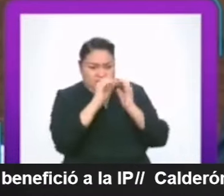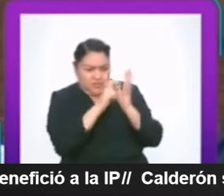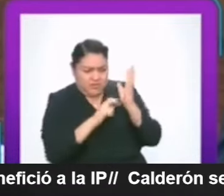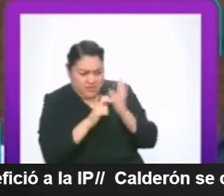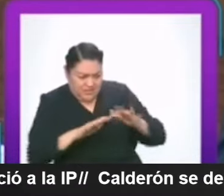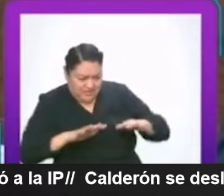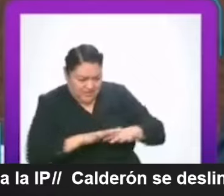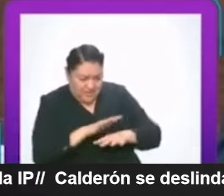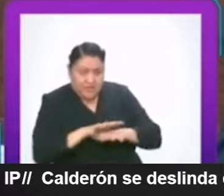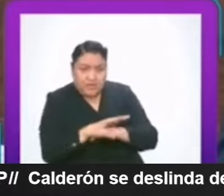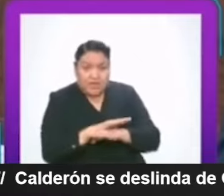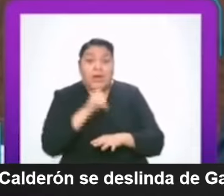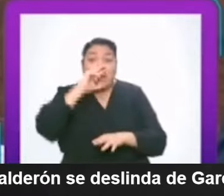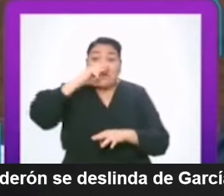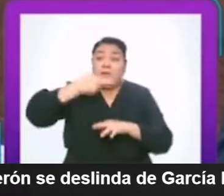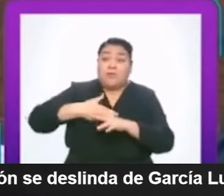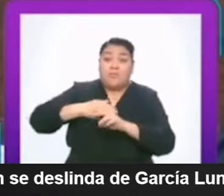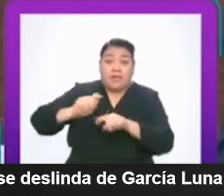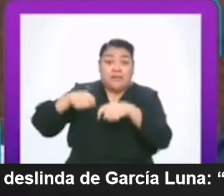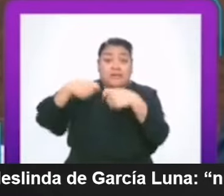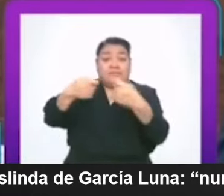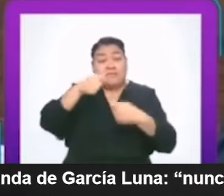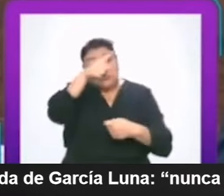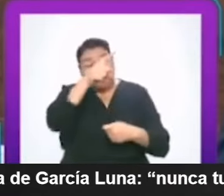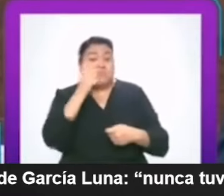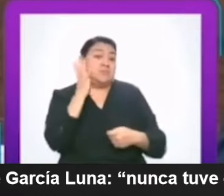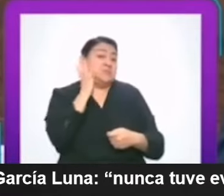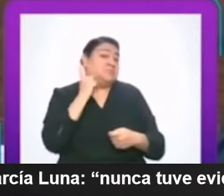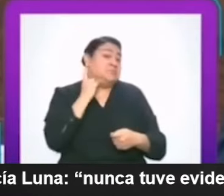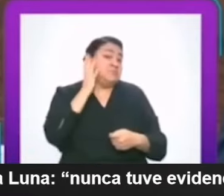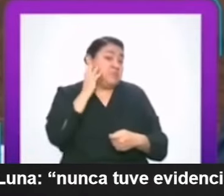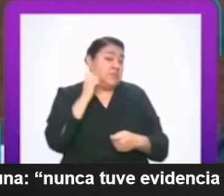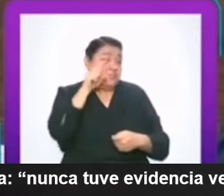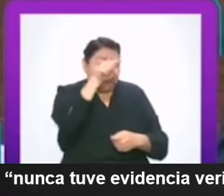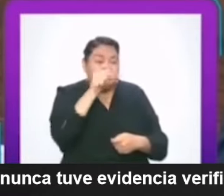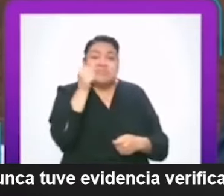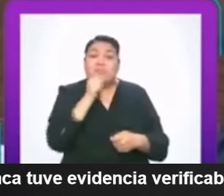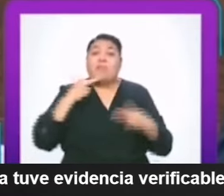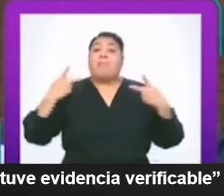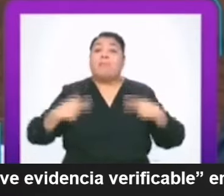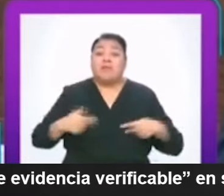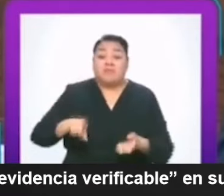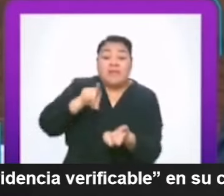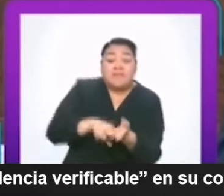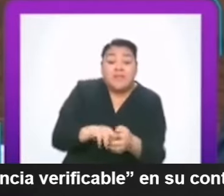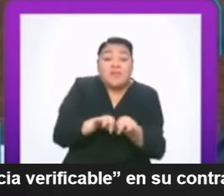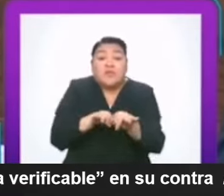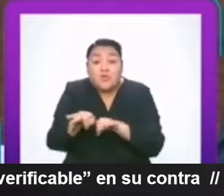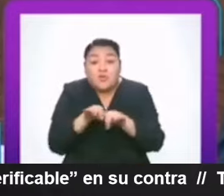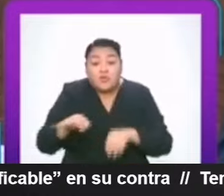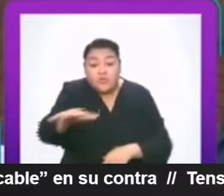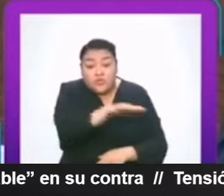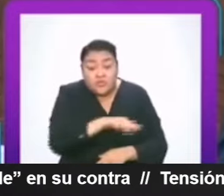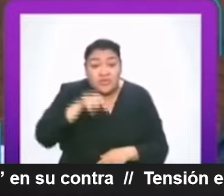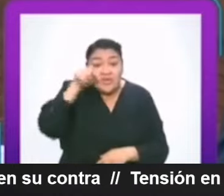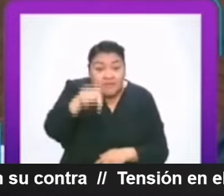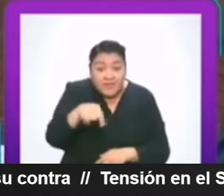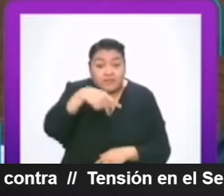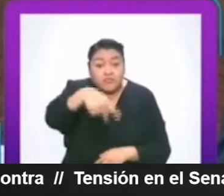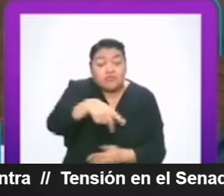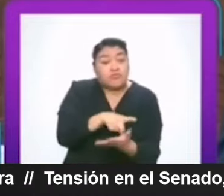institucional que esté en el ámbito de la competencia del Poder Legislativo, los derechos laborales de las personas que hoy